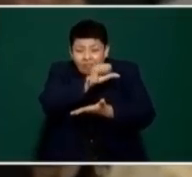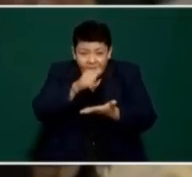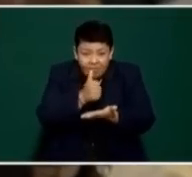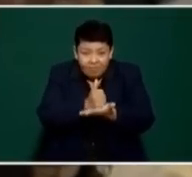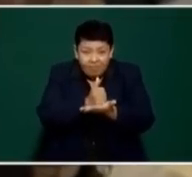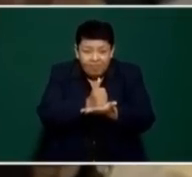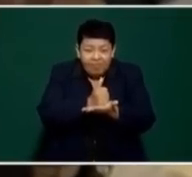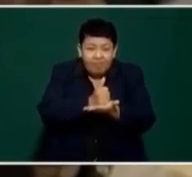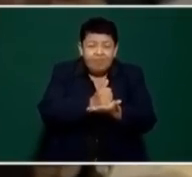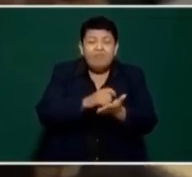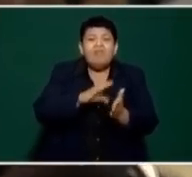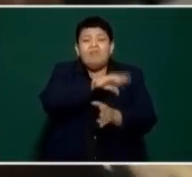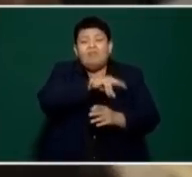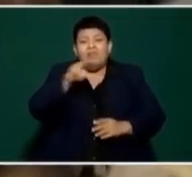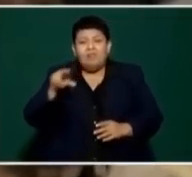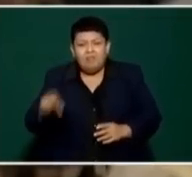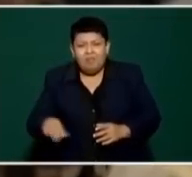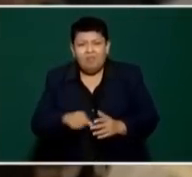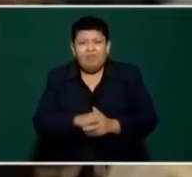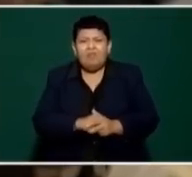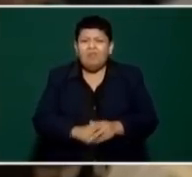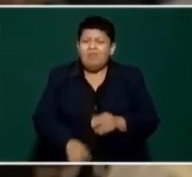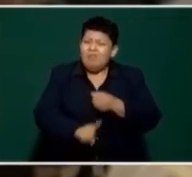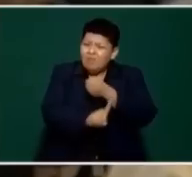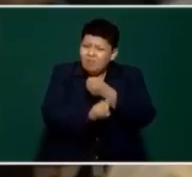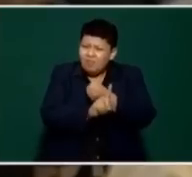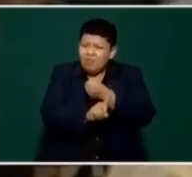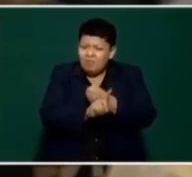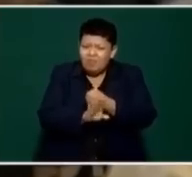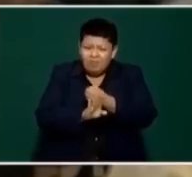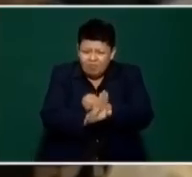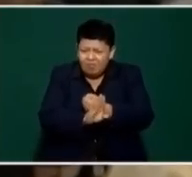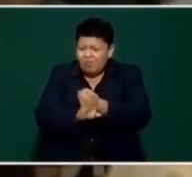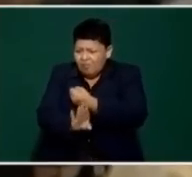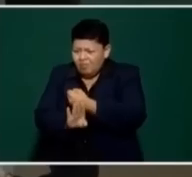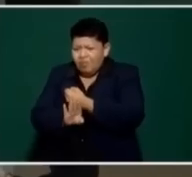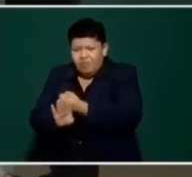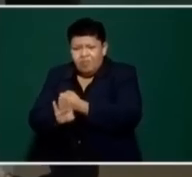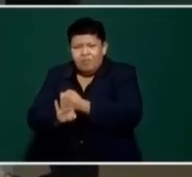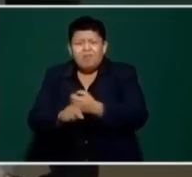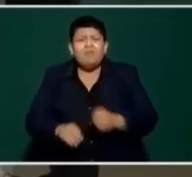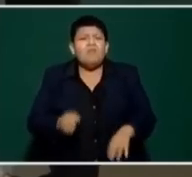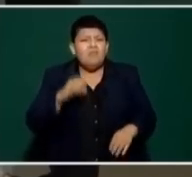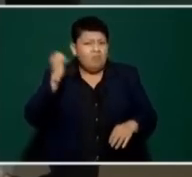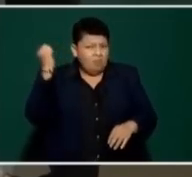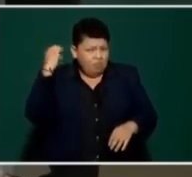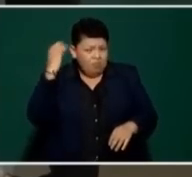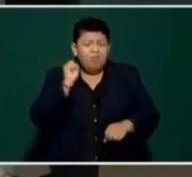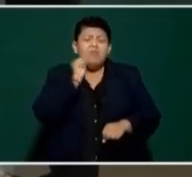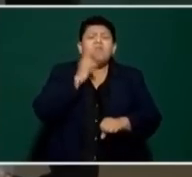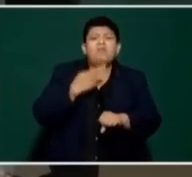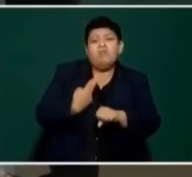y se le está como poniendo muchos obstáculos. Y escuchando al secretario Torruco,